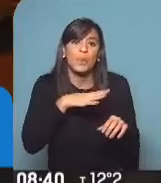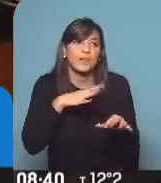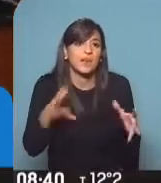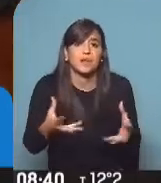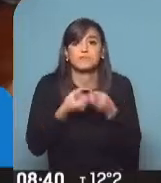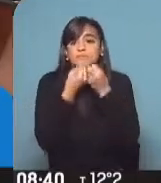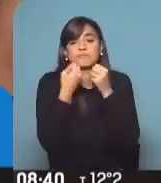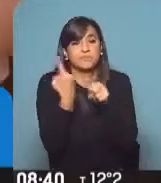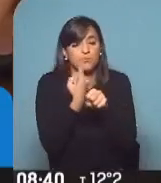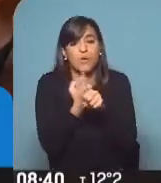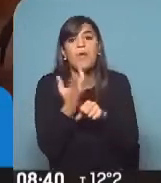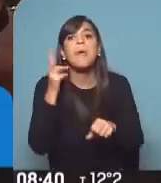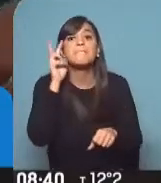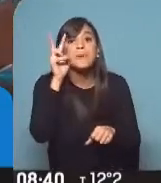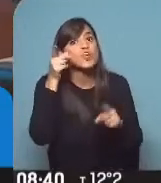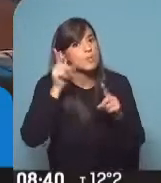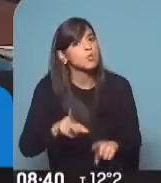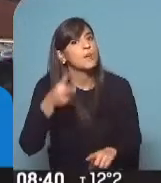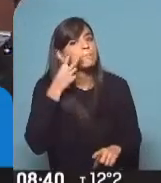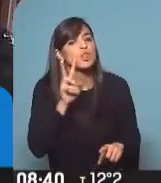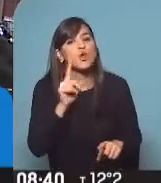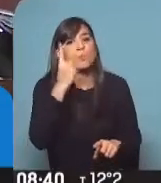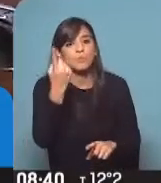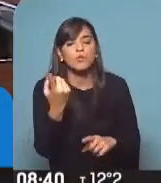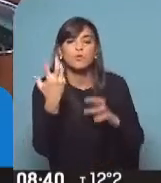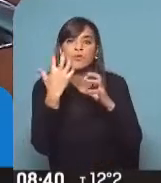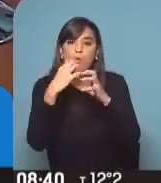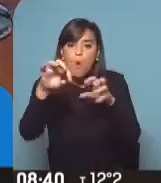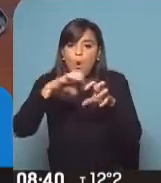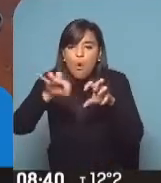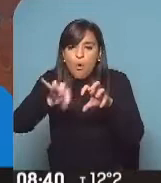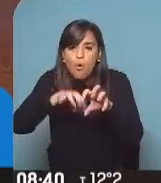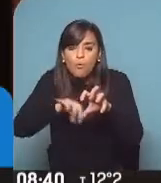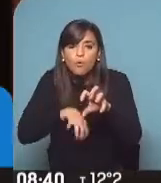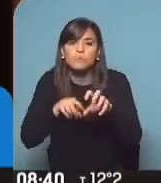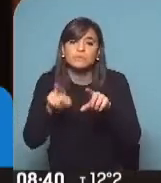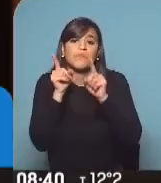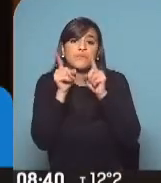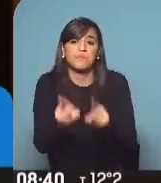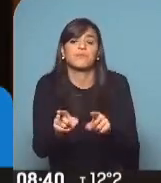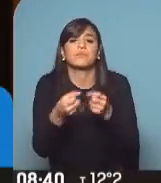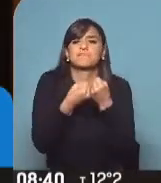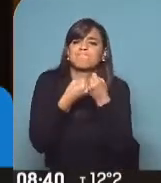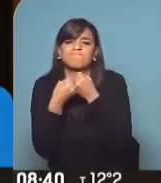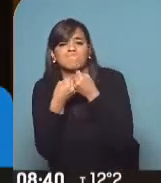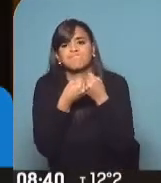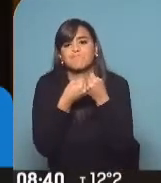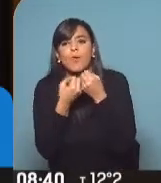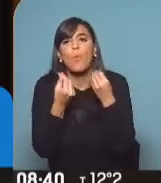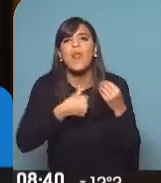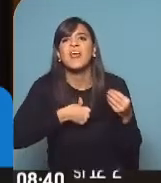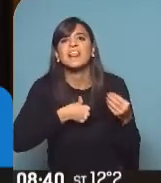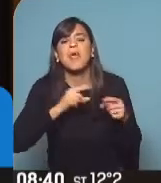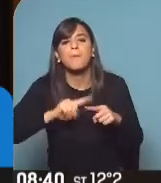el peronismo también en 2001 estuvo muy fragmentado y permanece en una especie de puja acerca de qué tipo de identidad